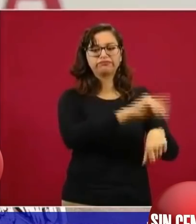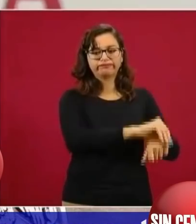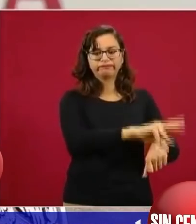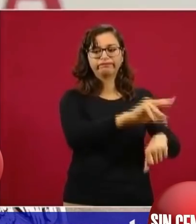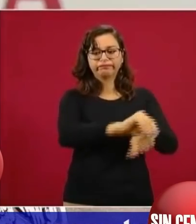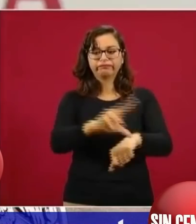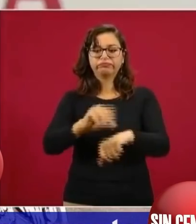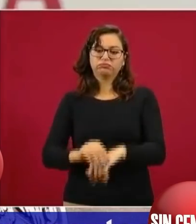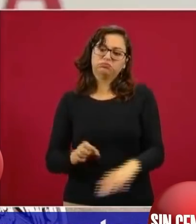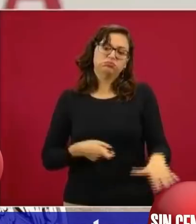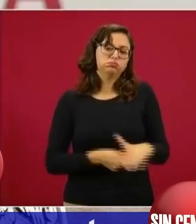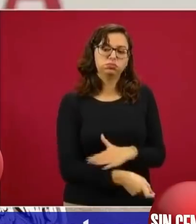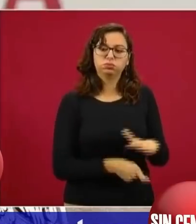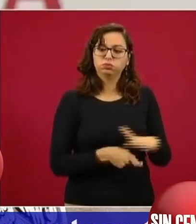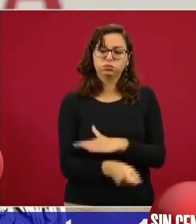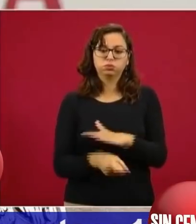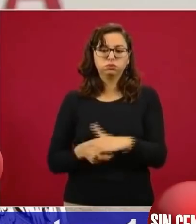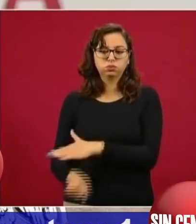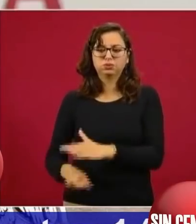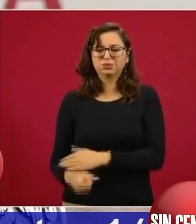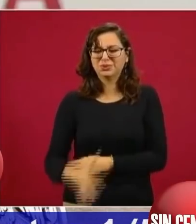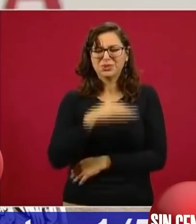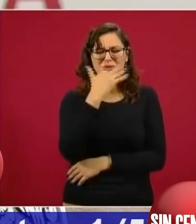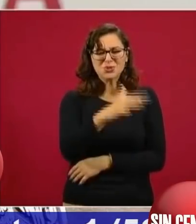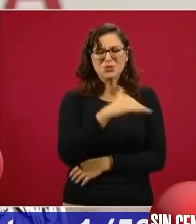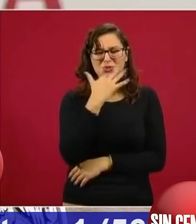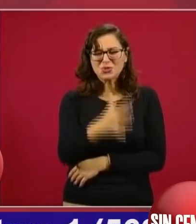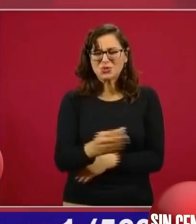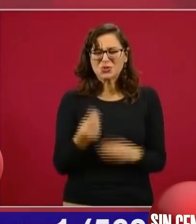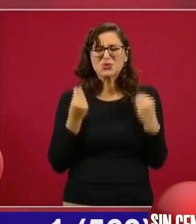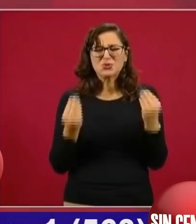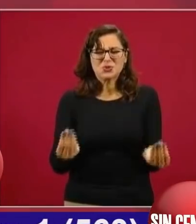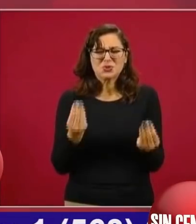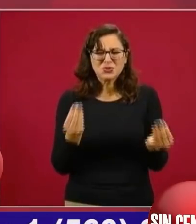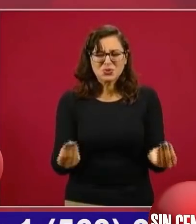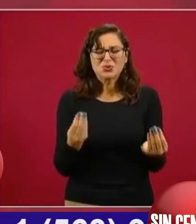por los sobornos, por la corrupción.